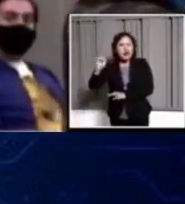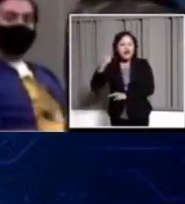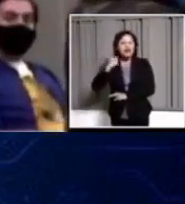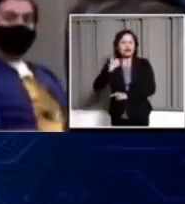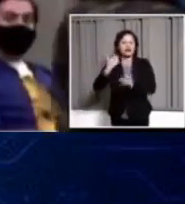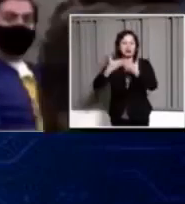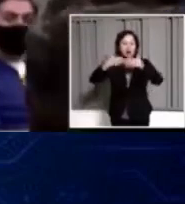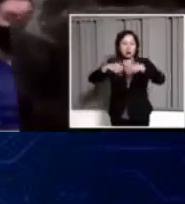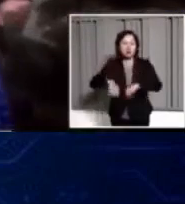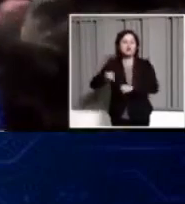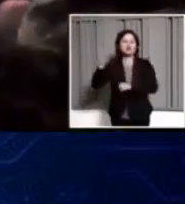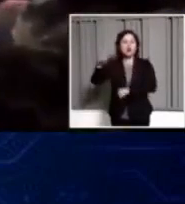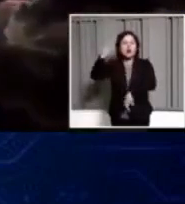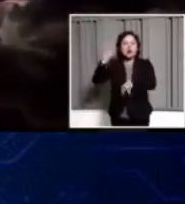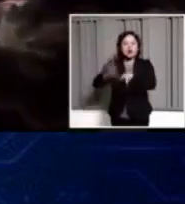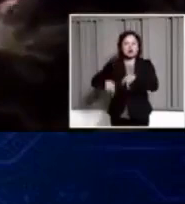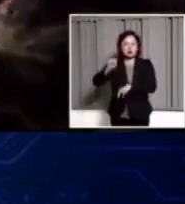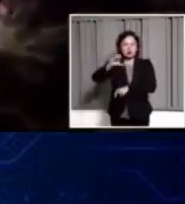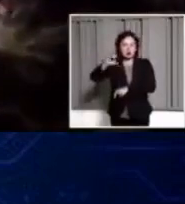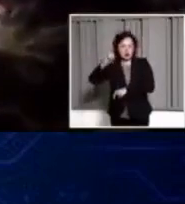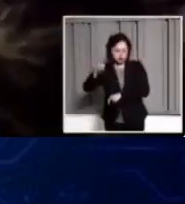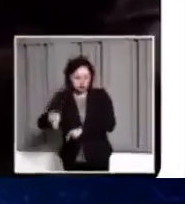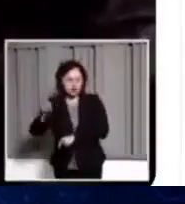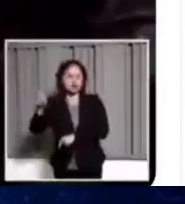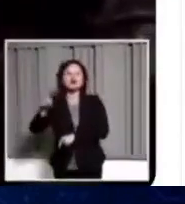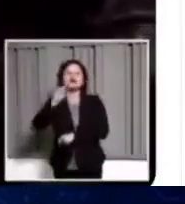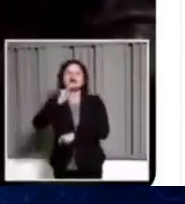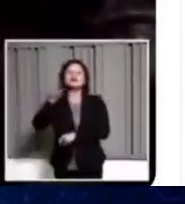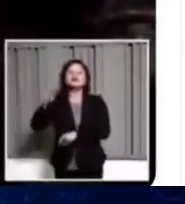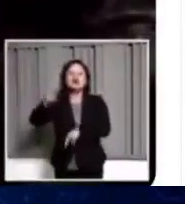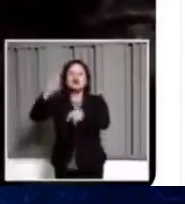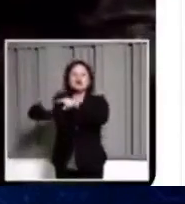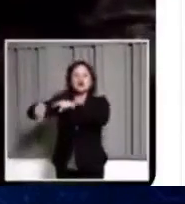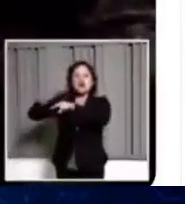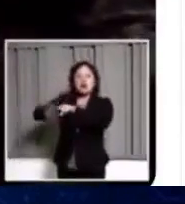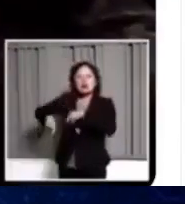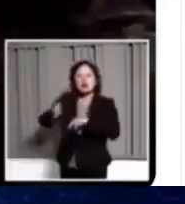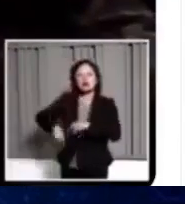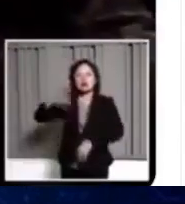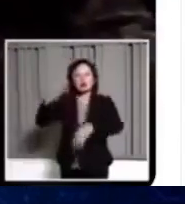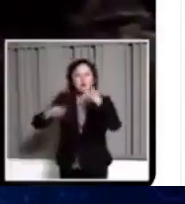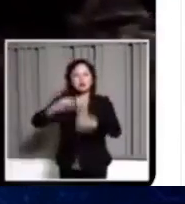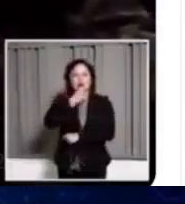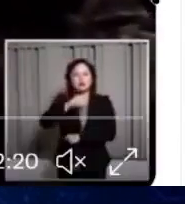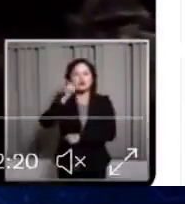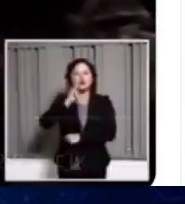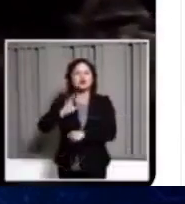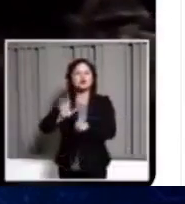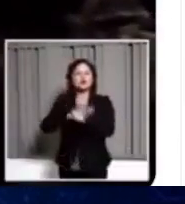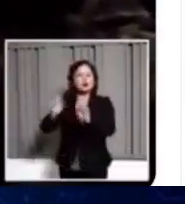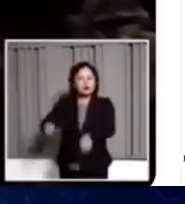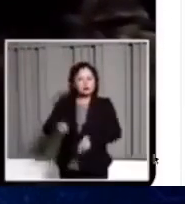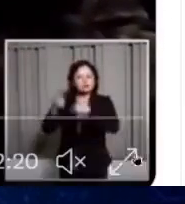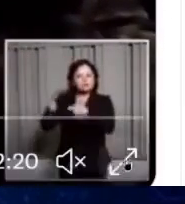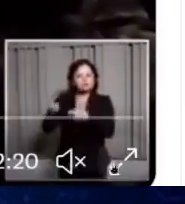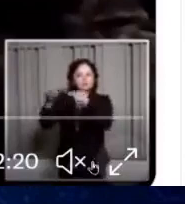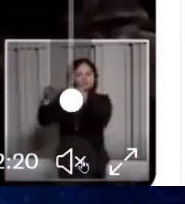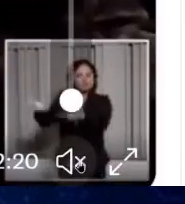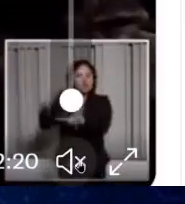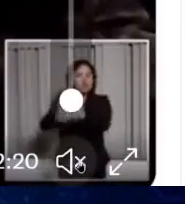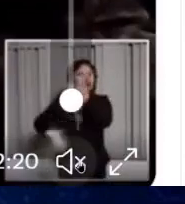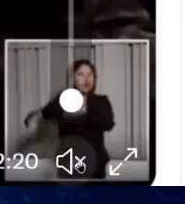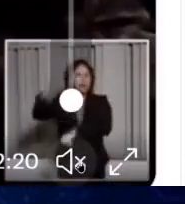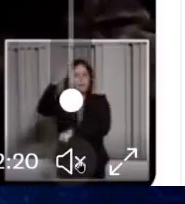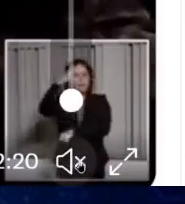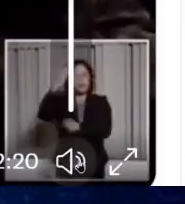juegas es quien permanece encarcelada desde el año pasado por esta misma acusación en la que se lee de la que se señala a la mujer